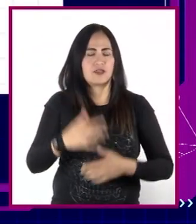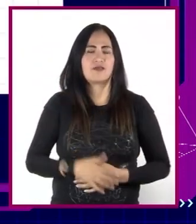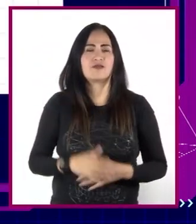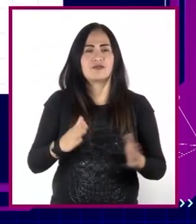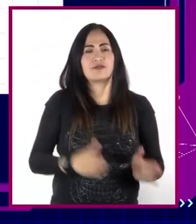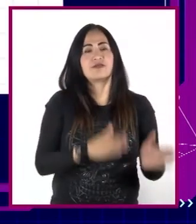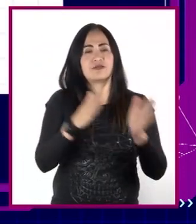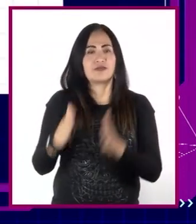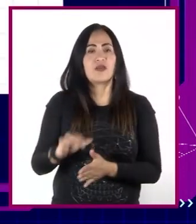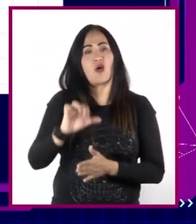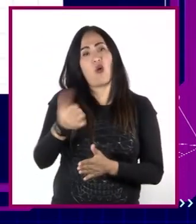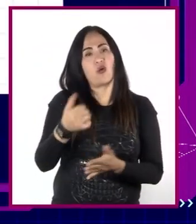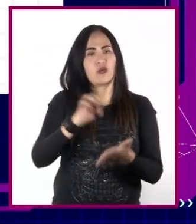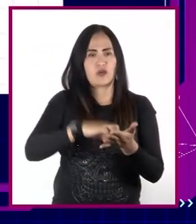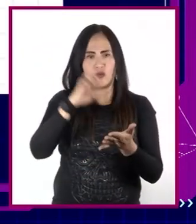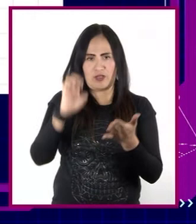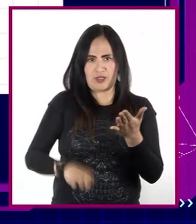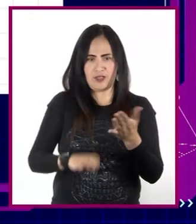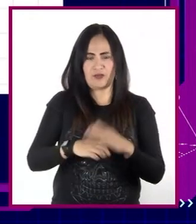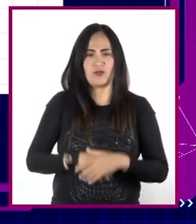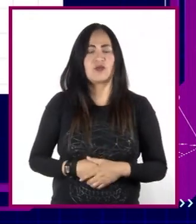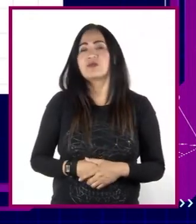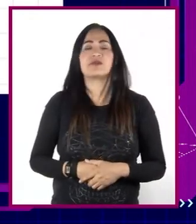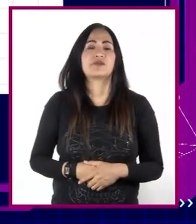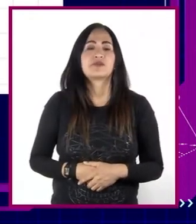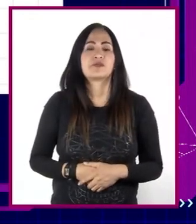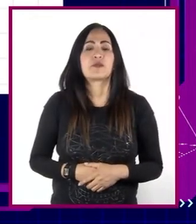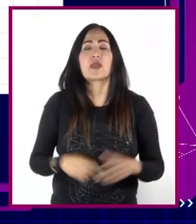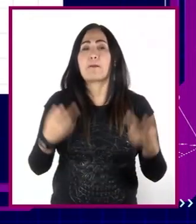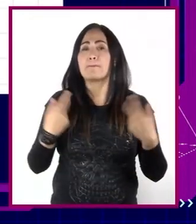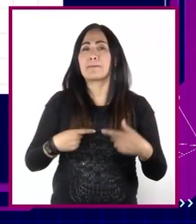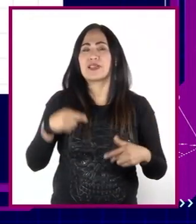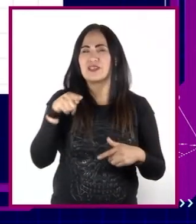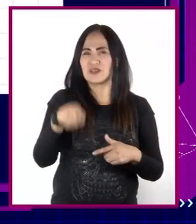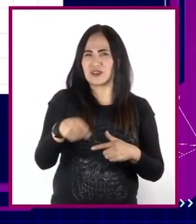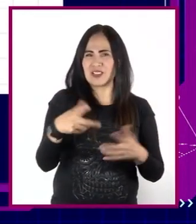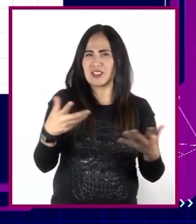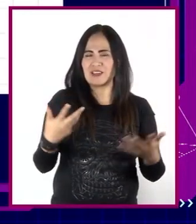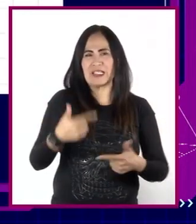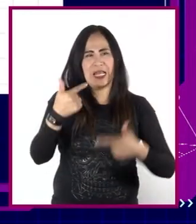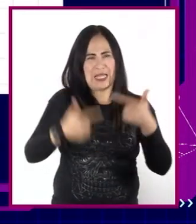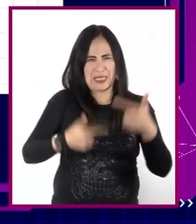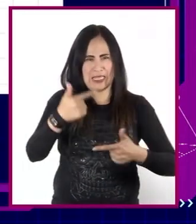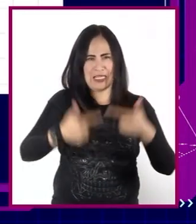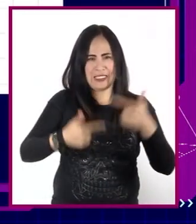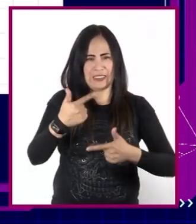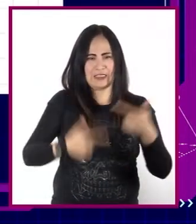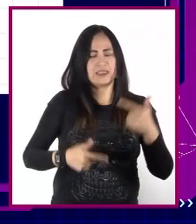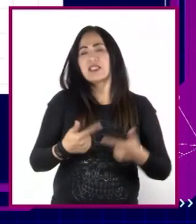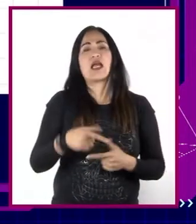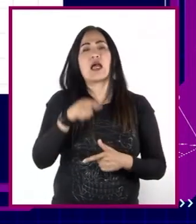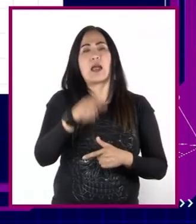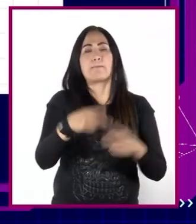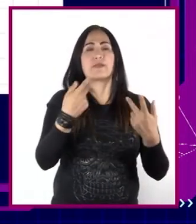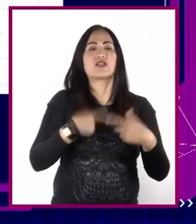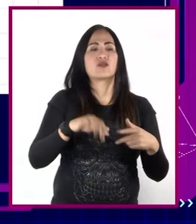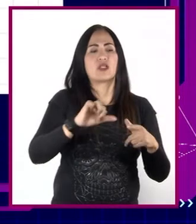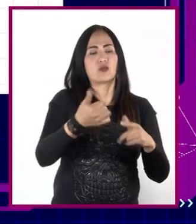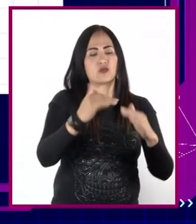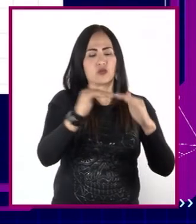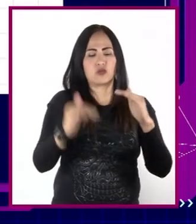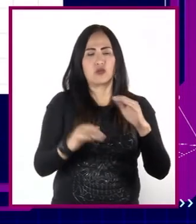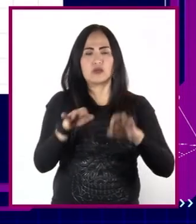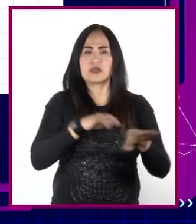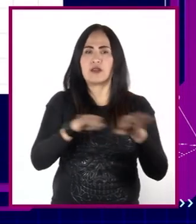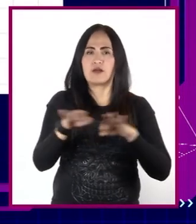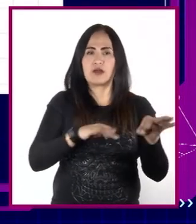Pasemos a otro caso. Uno de los productores de leche tiene empleados a 6 trabajadores. Cada